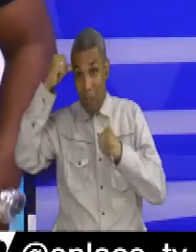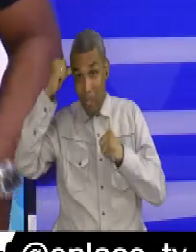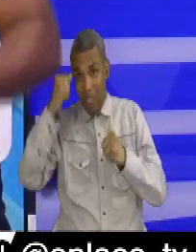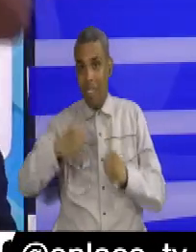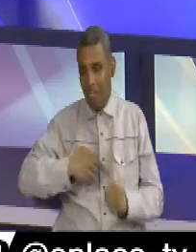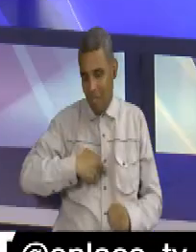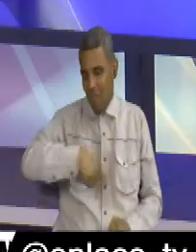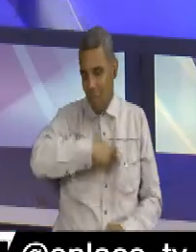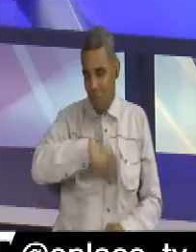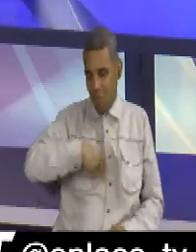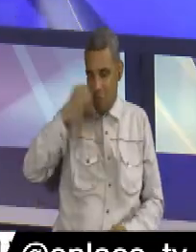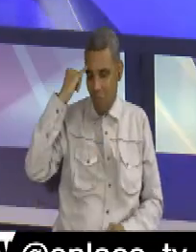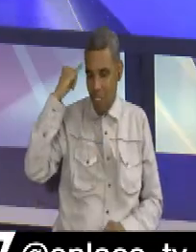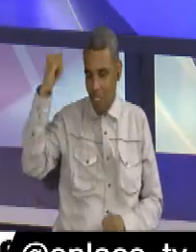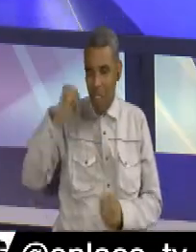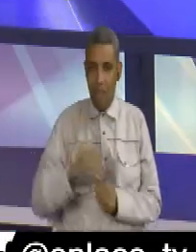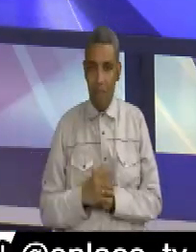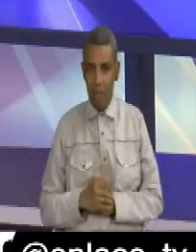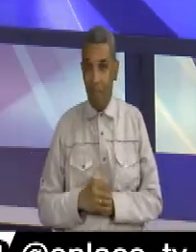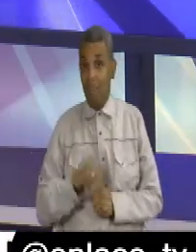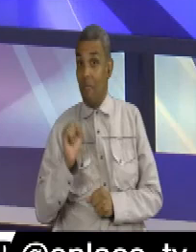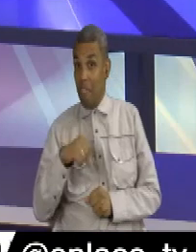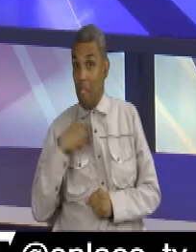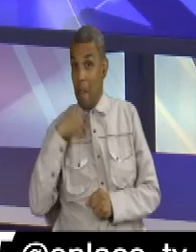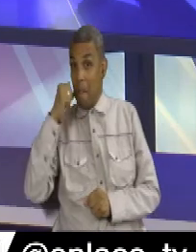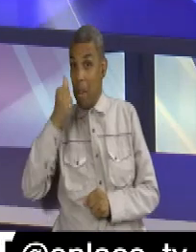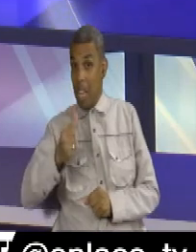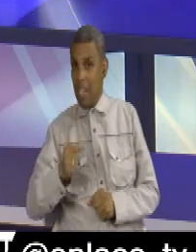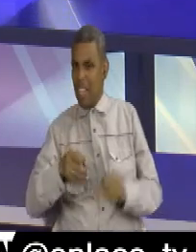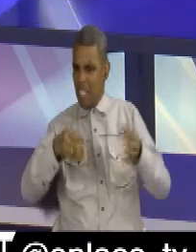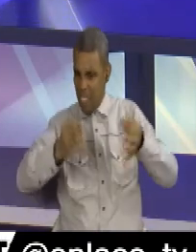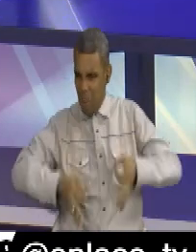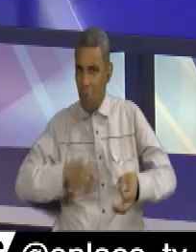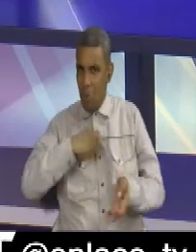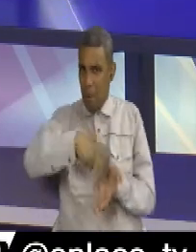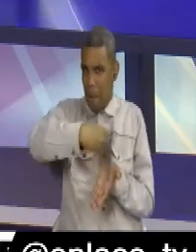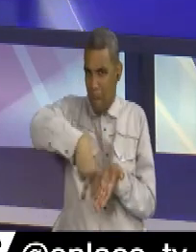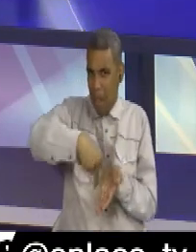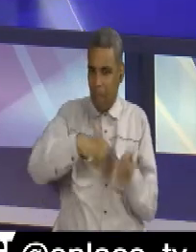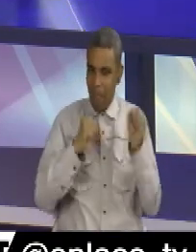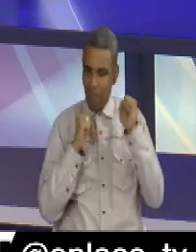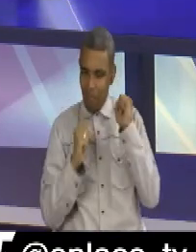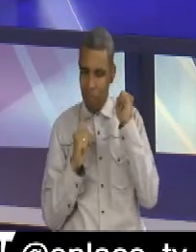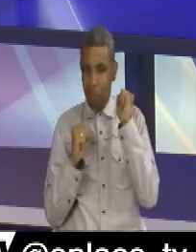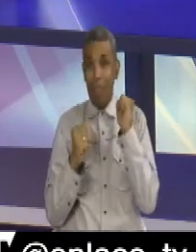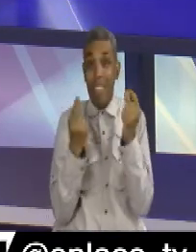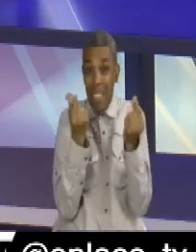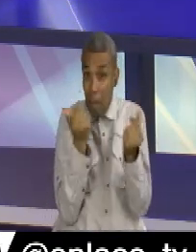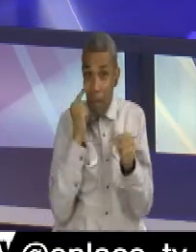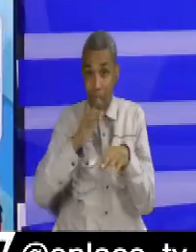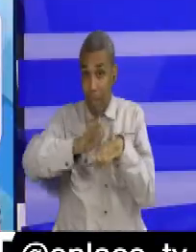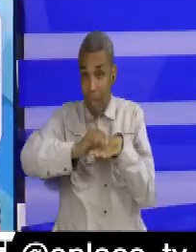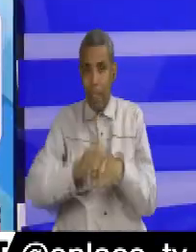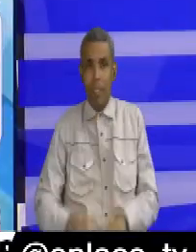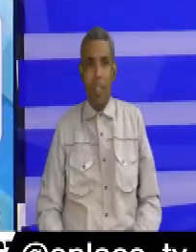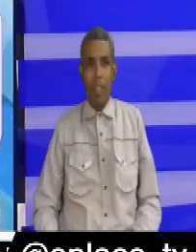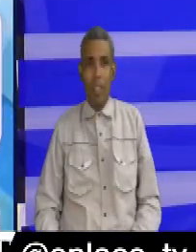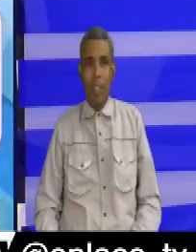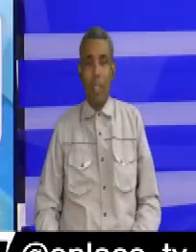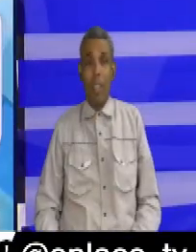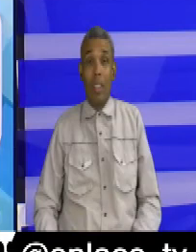mejor. Y sabemos que van a ser un gran grupo mañana en este espacio de Café por un Futuro. Invitación rápidamente a nuestros... Eso, invitamos a toda la